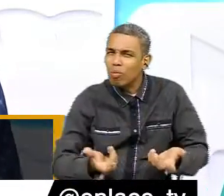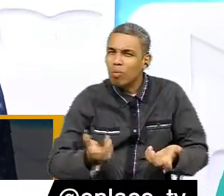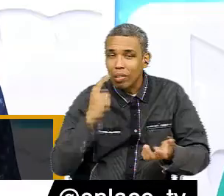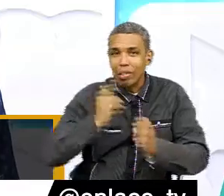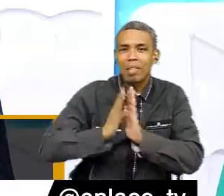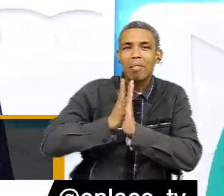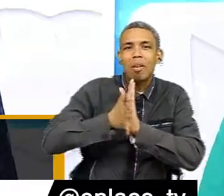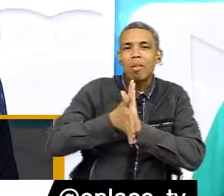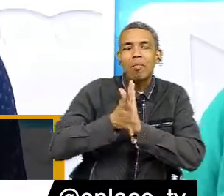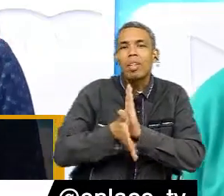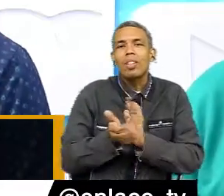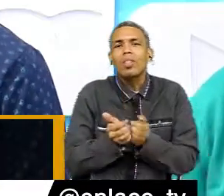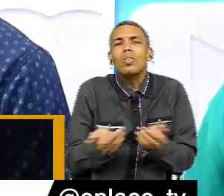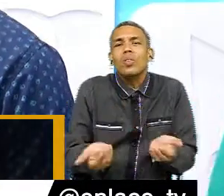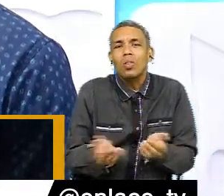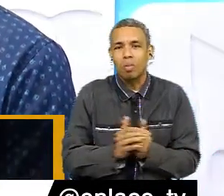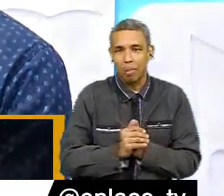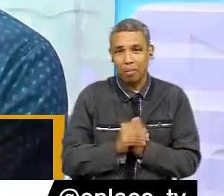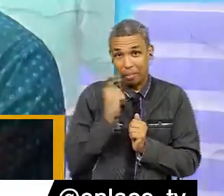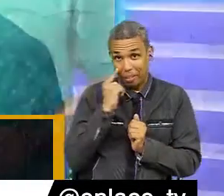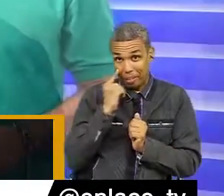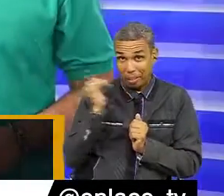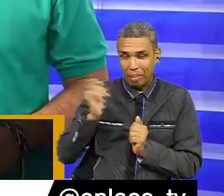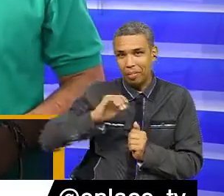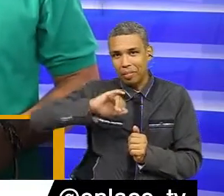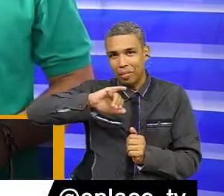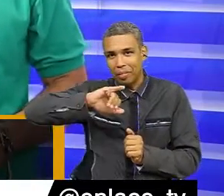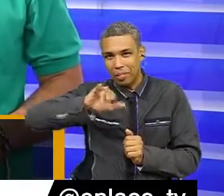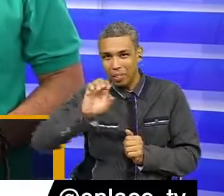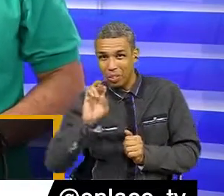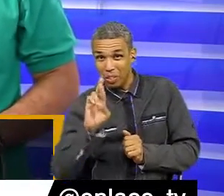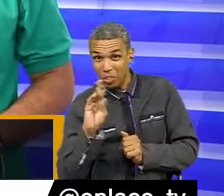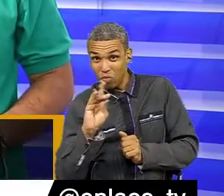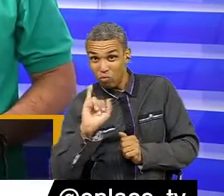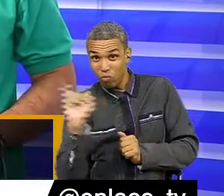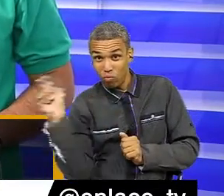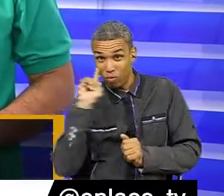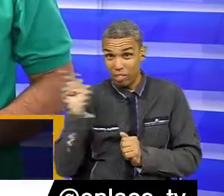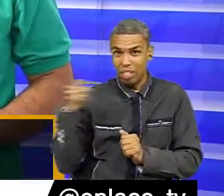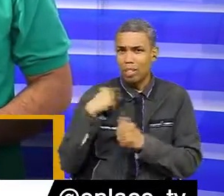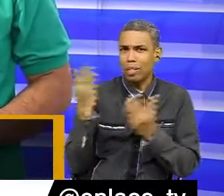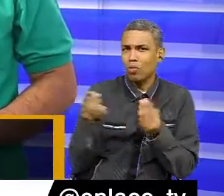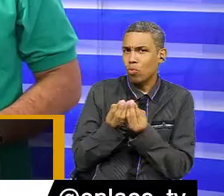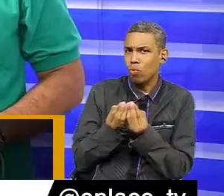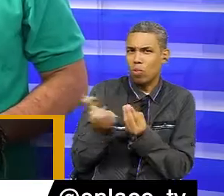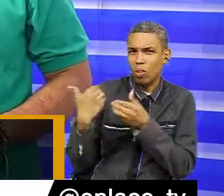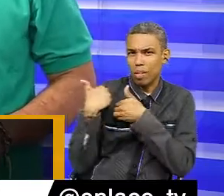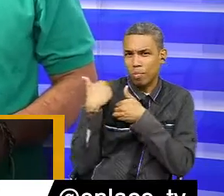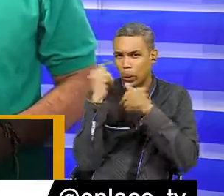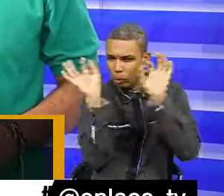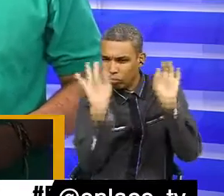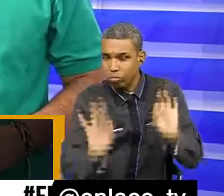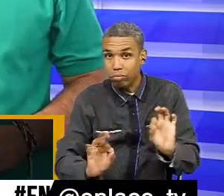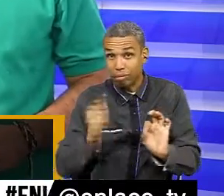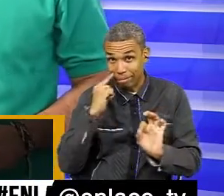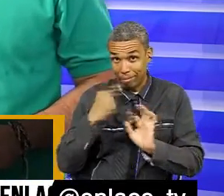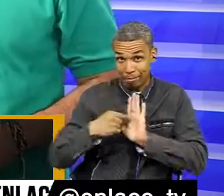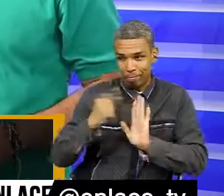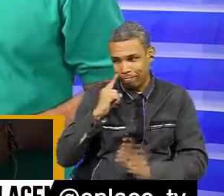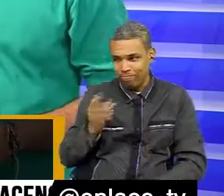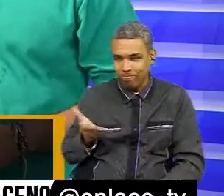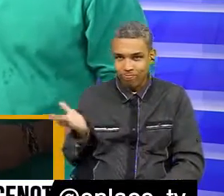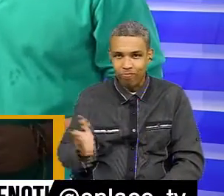supuesto de su participación, saludamos a Georgie, uno de los integrantes de este grupo que ya se encuentra participando.